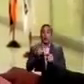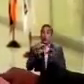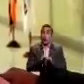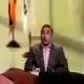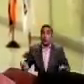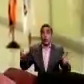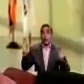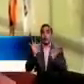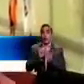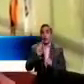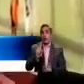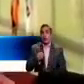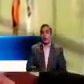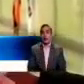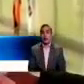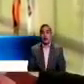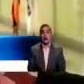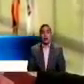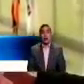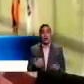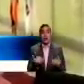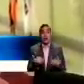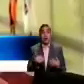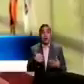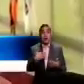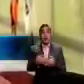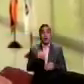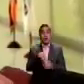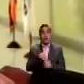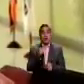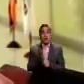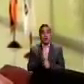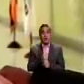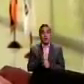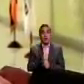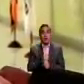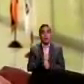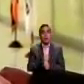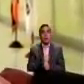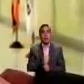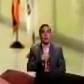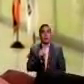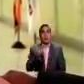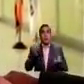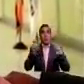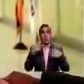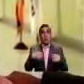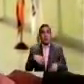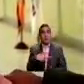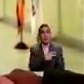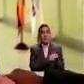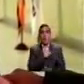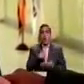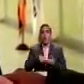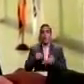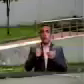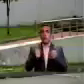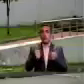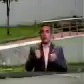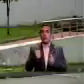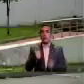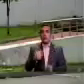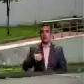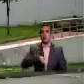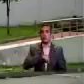importante el hecho de que esta parte racial, la parte de la histórica de etnicidad, sea aprobada en